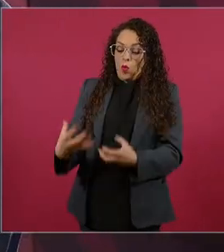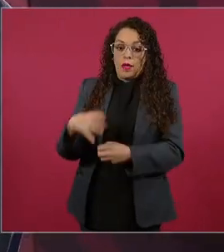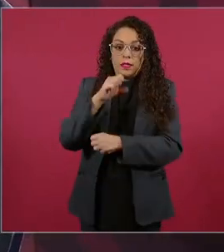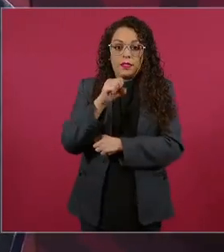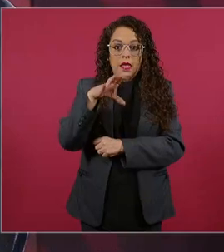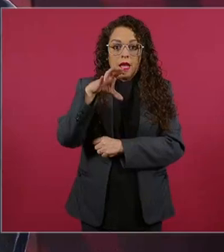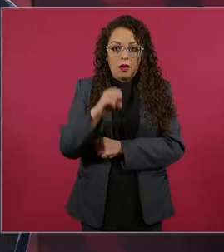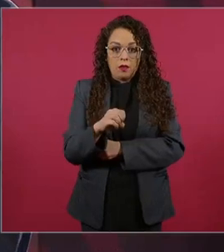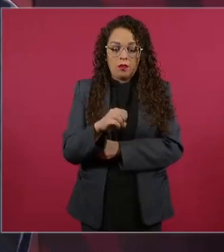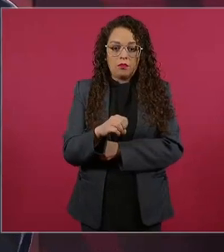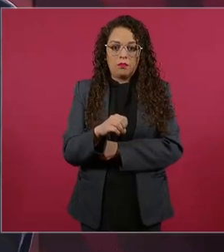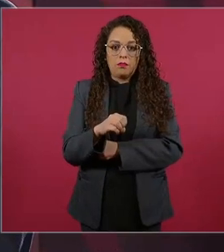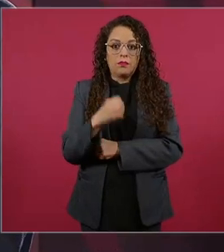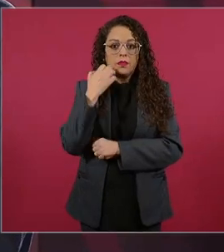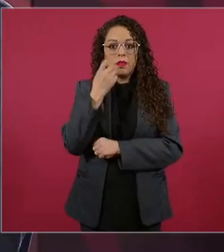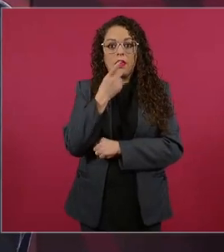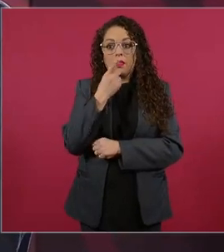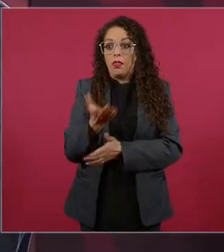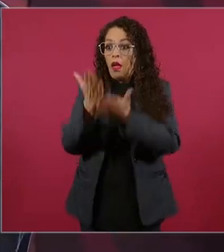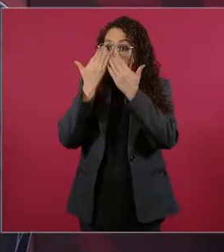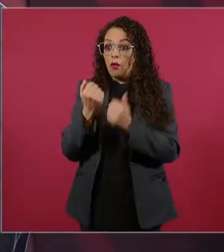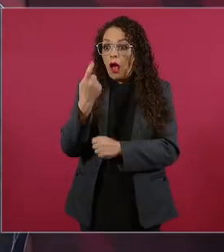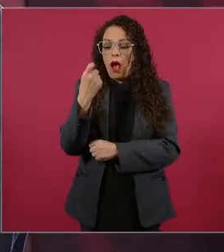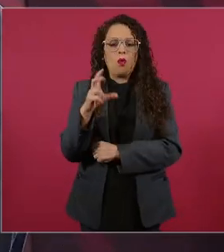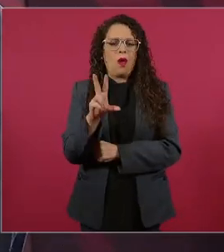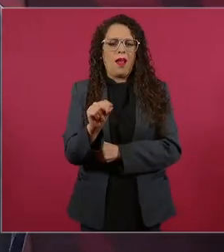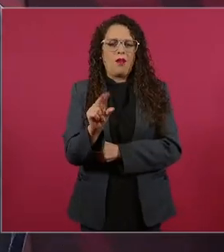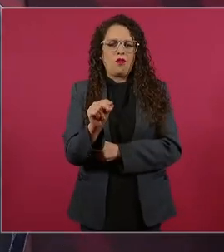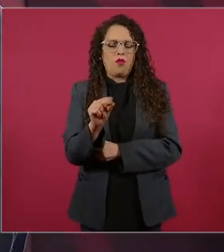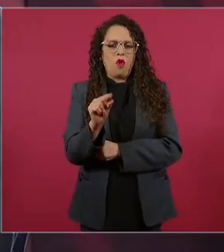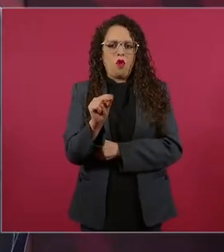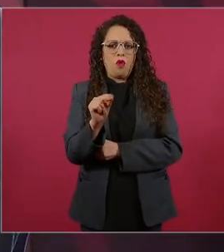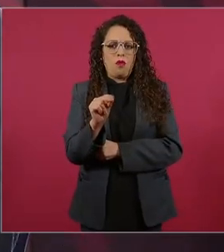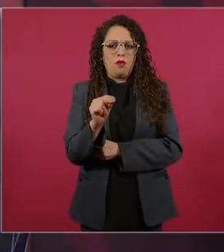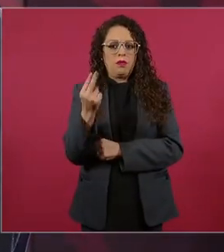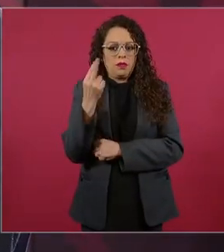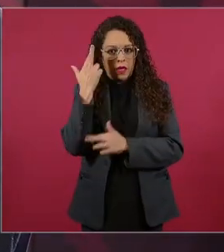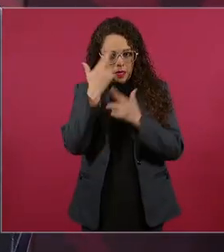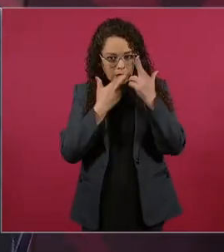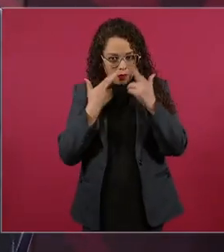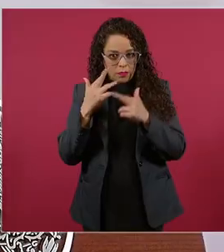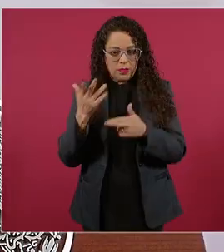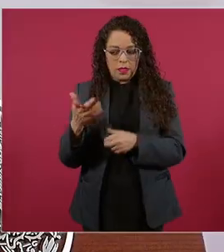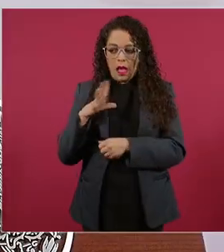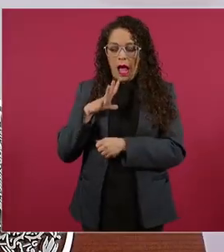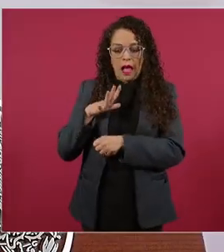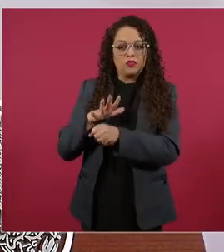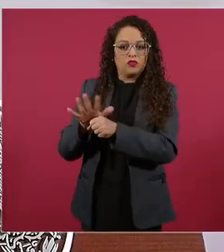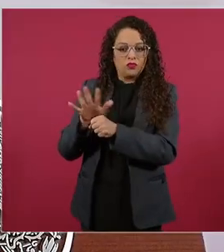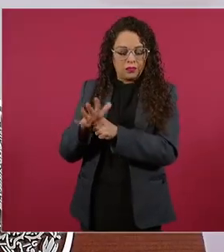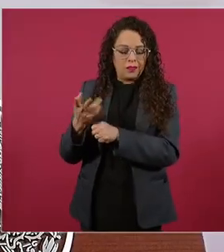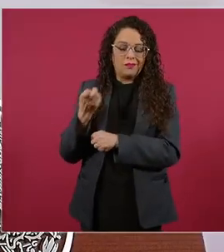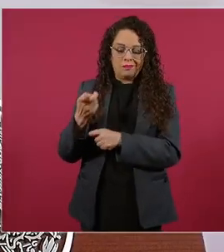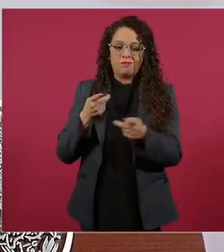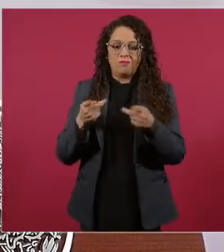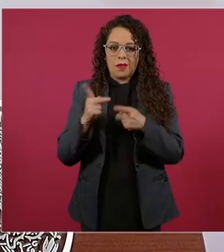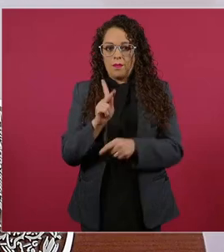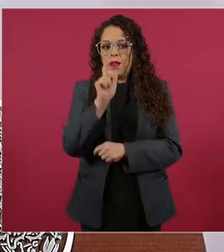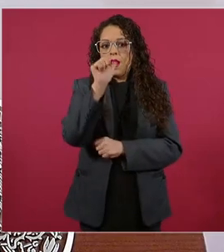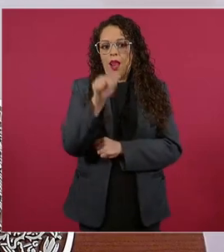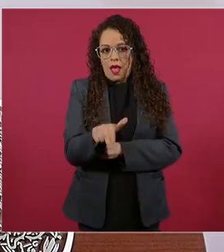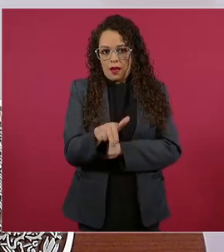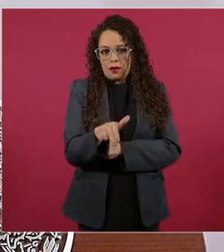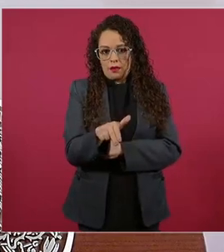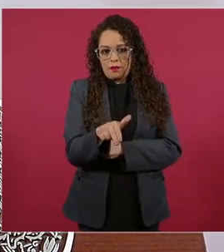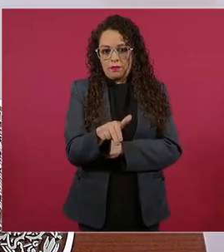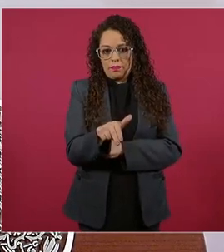falta de agua en el Valle de México y en ninguna parte del país, pero